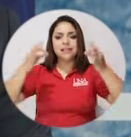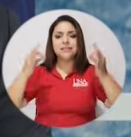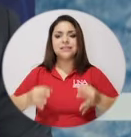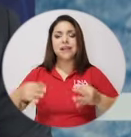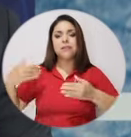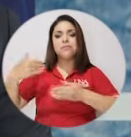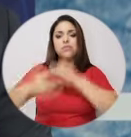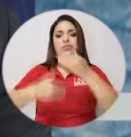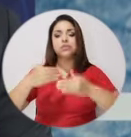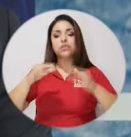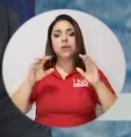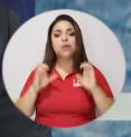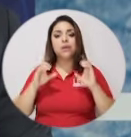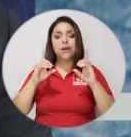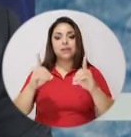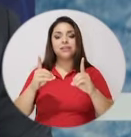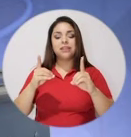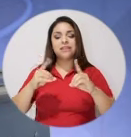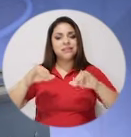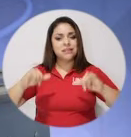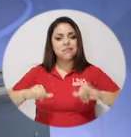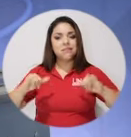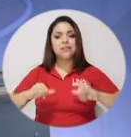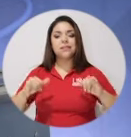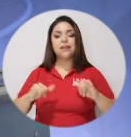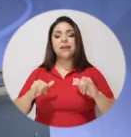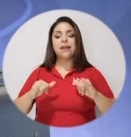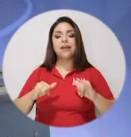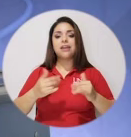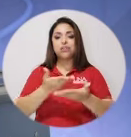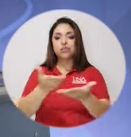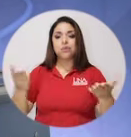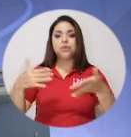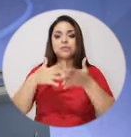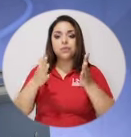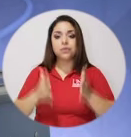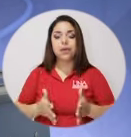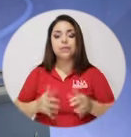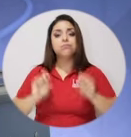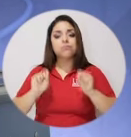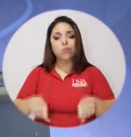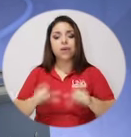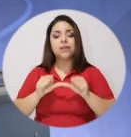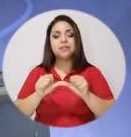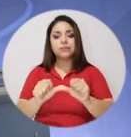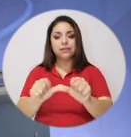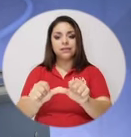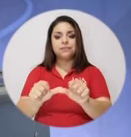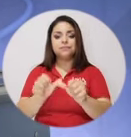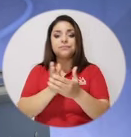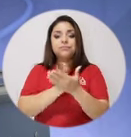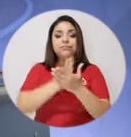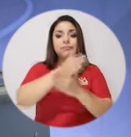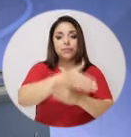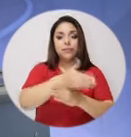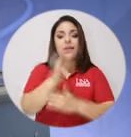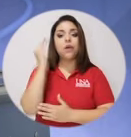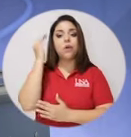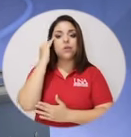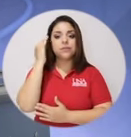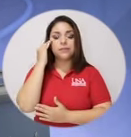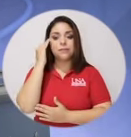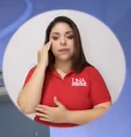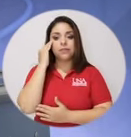proceso educativo en el ámbito universitario se mantenga y que las y los estudiantes puedan seguir accediendo